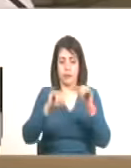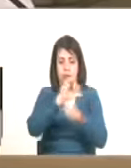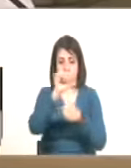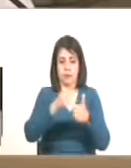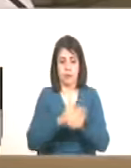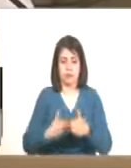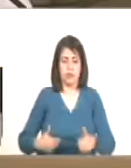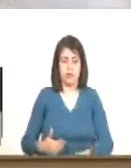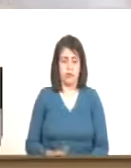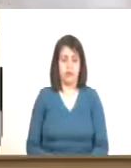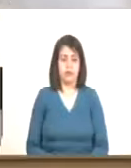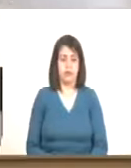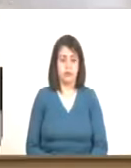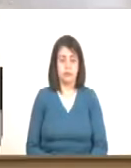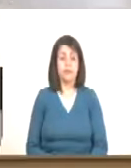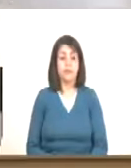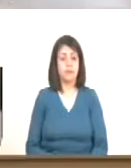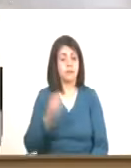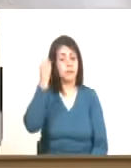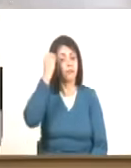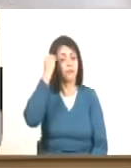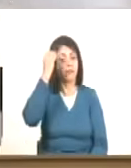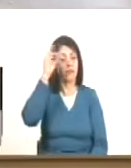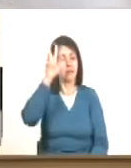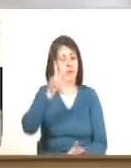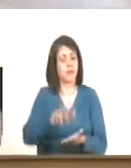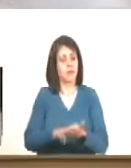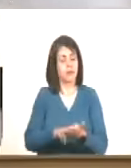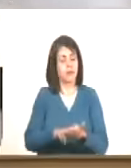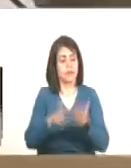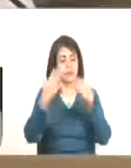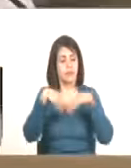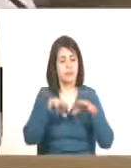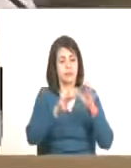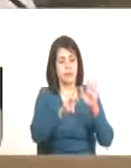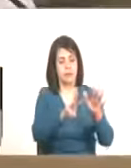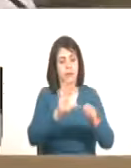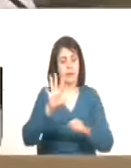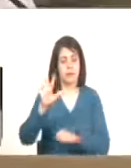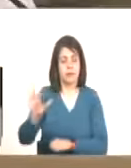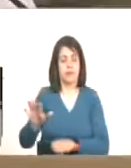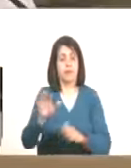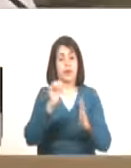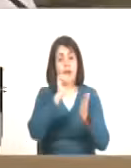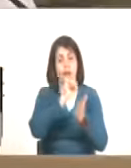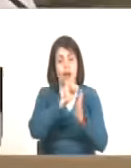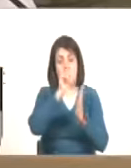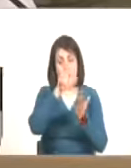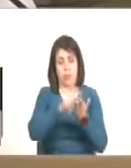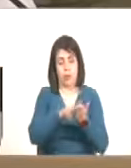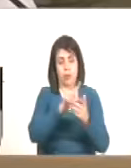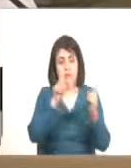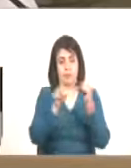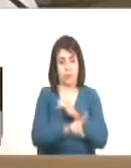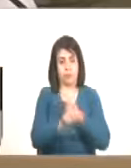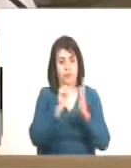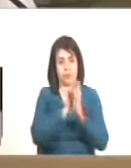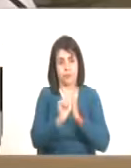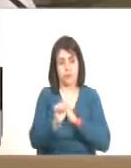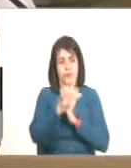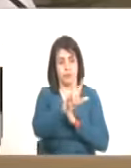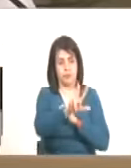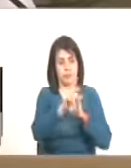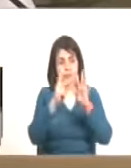ciudadano vicepresidente. Consideración. Siguiente. 85. Se propone aprobar con modificación el contenido del